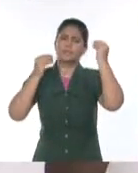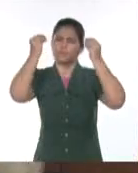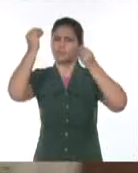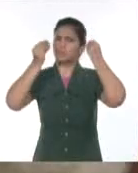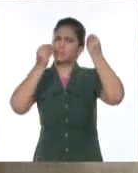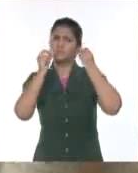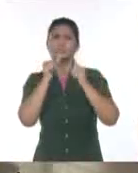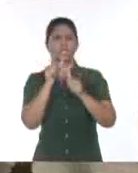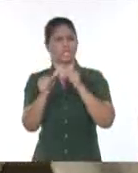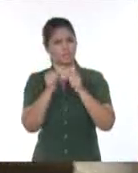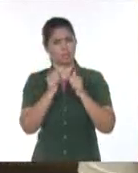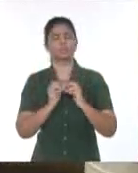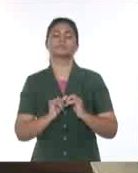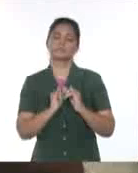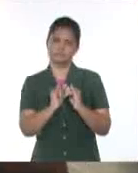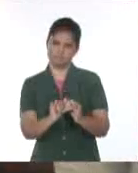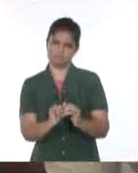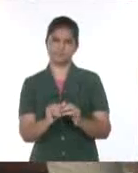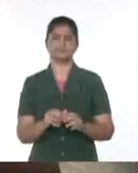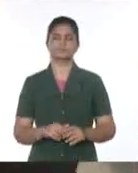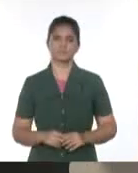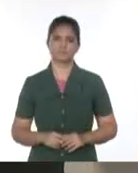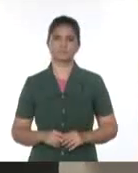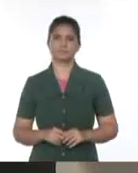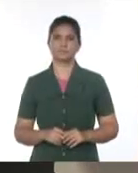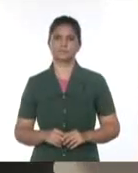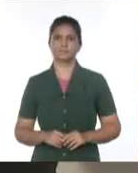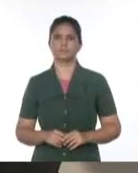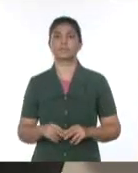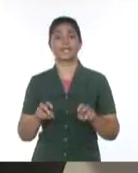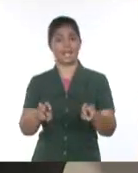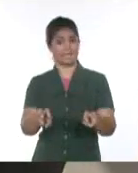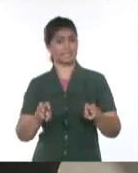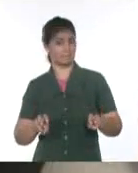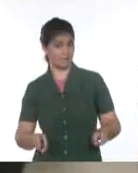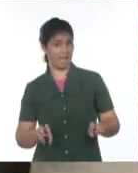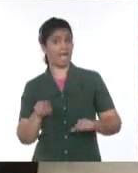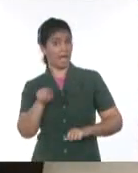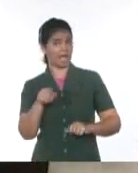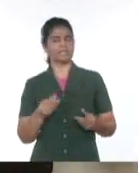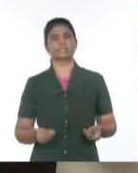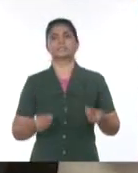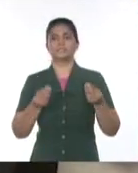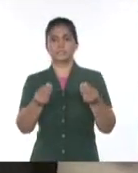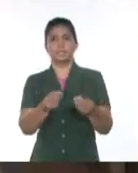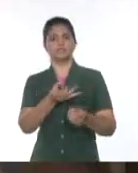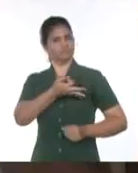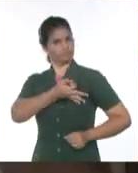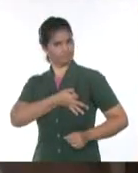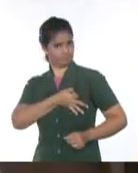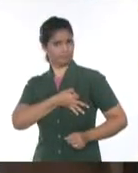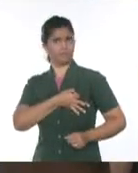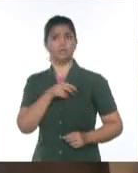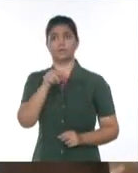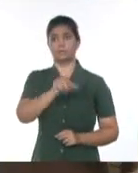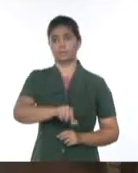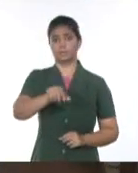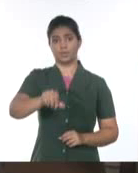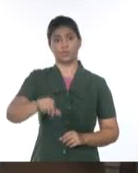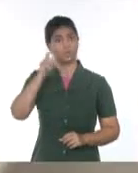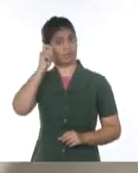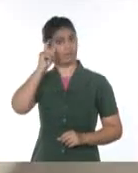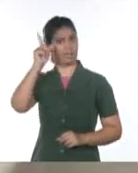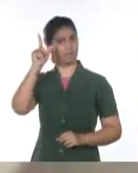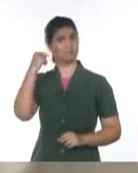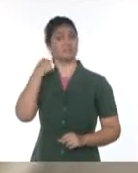bajo discusiones y acuerdos. En la asamblea fueron reconocidos, además, afiliados de larga e incansable